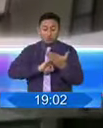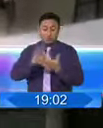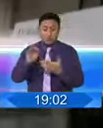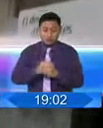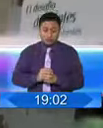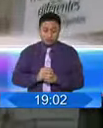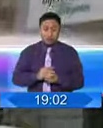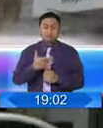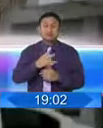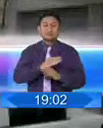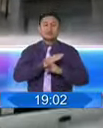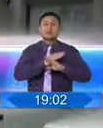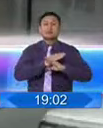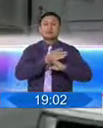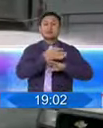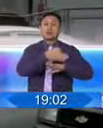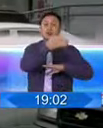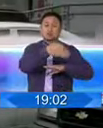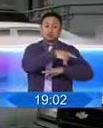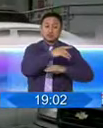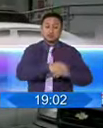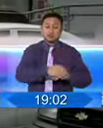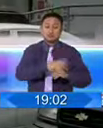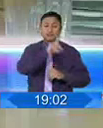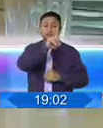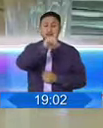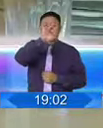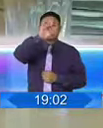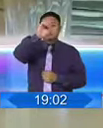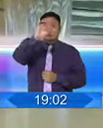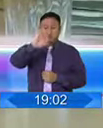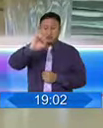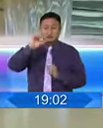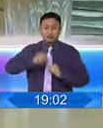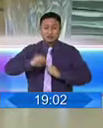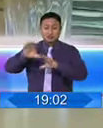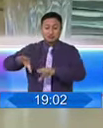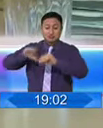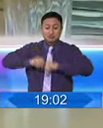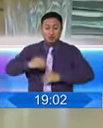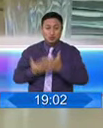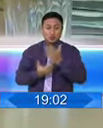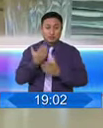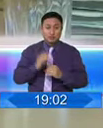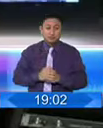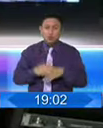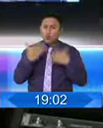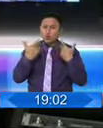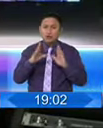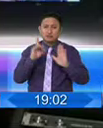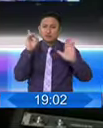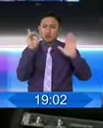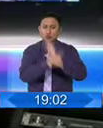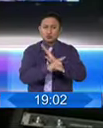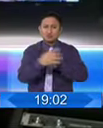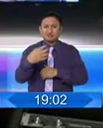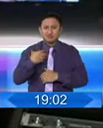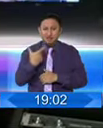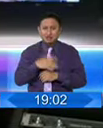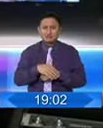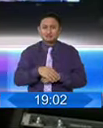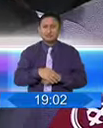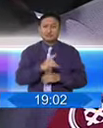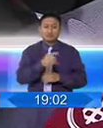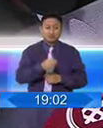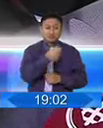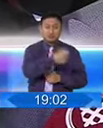tendrá 180 días para asumir las competencias de la Supercom y será la que reciba las denuncias y reclamos de los usuarios de los medios de